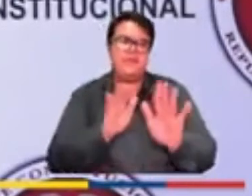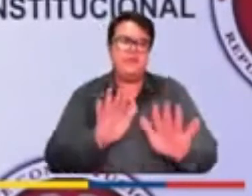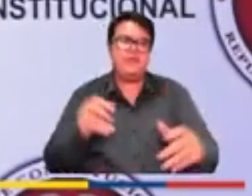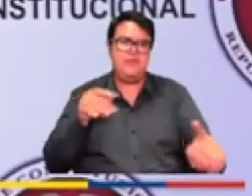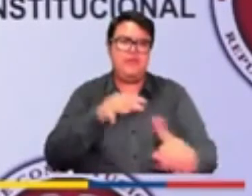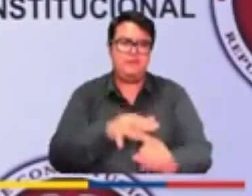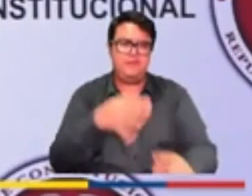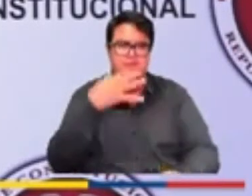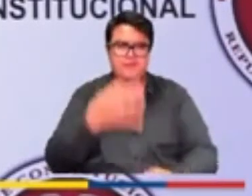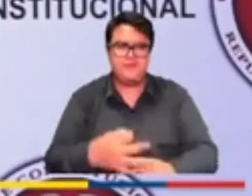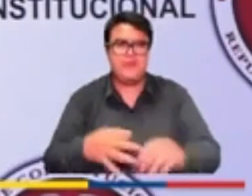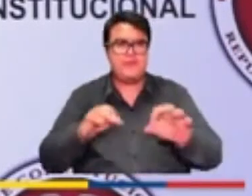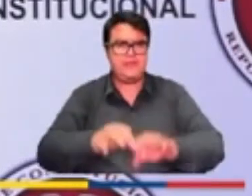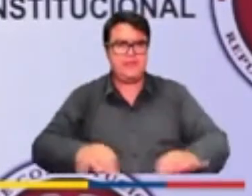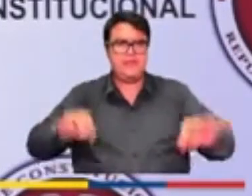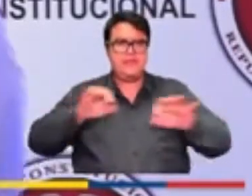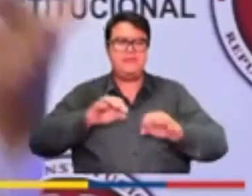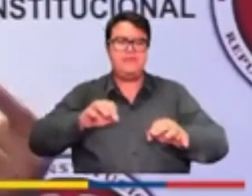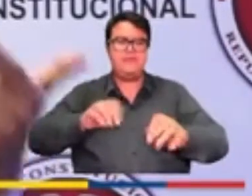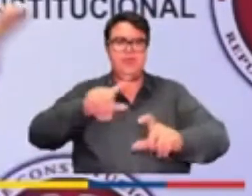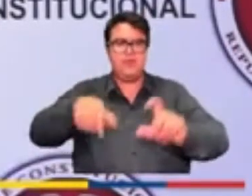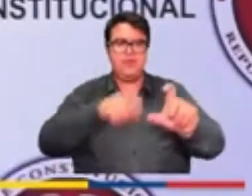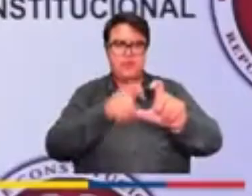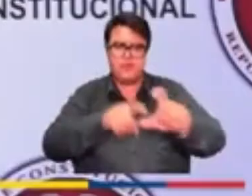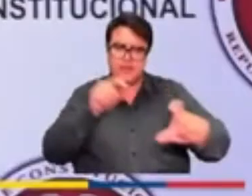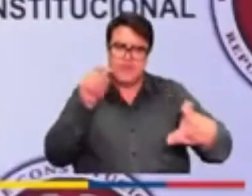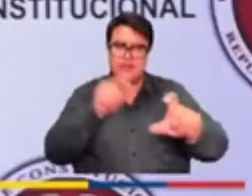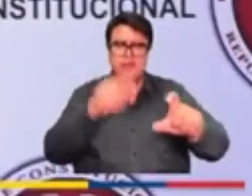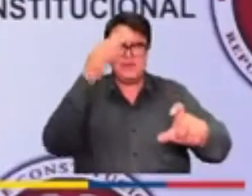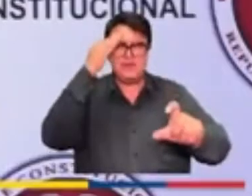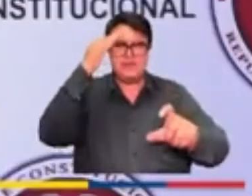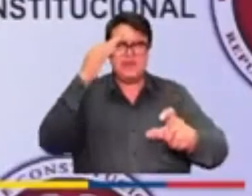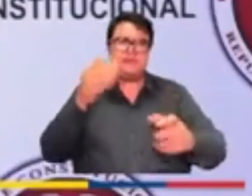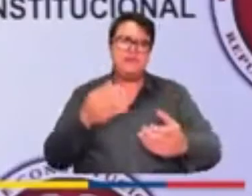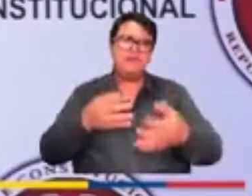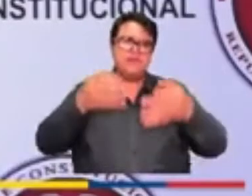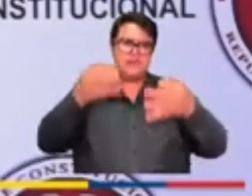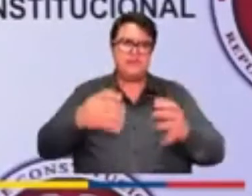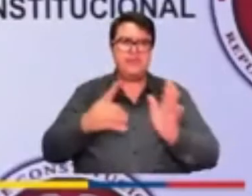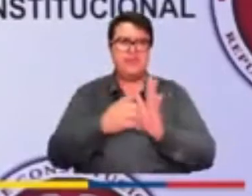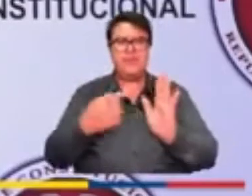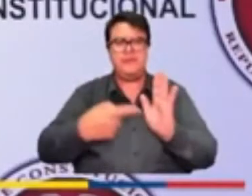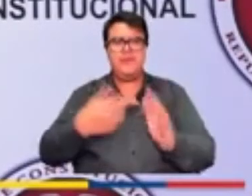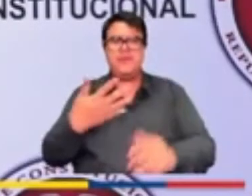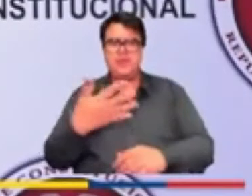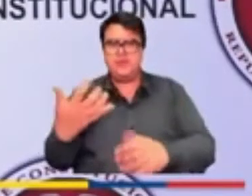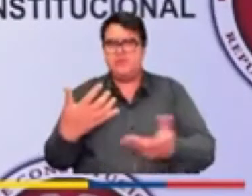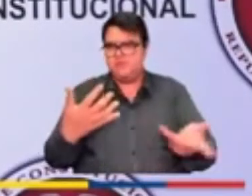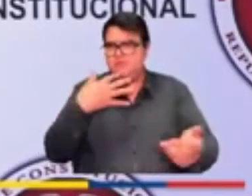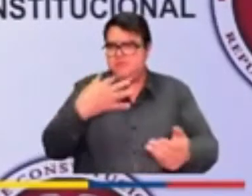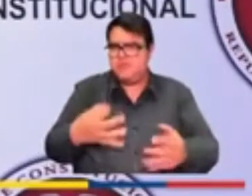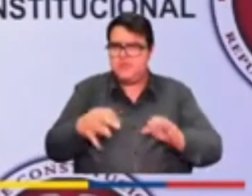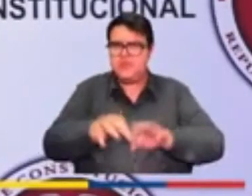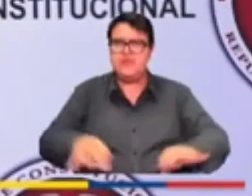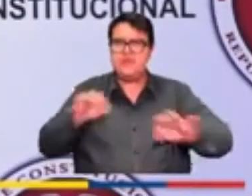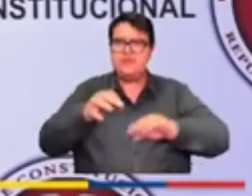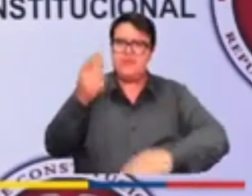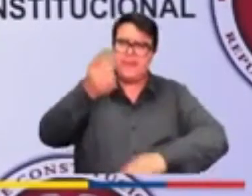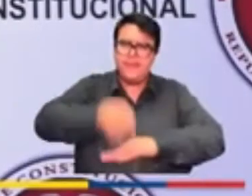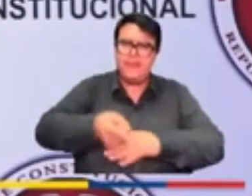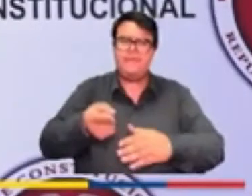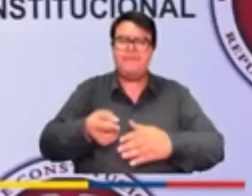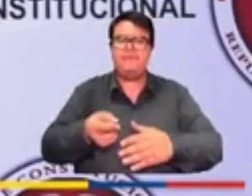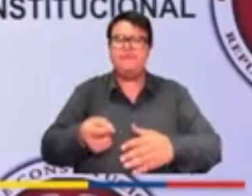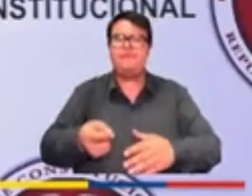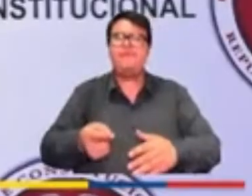Hay una parte en La Guajira que está dentro del decreto 1500 de la línea negra, es imperante que estén y se